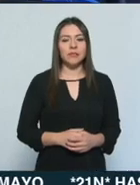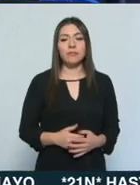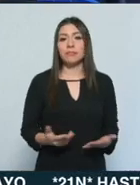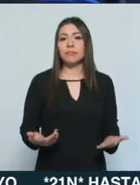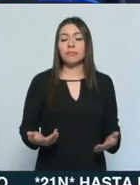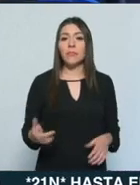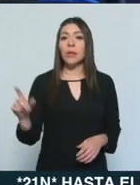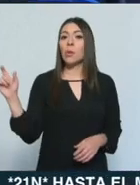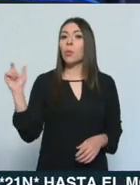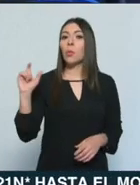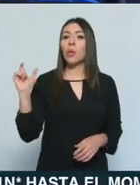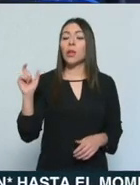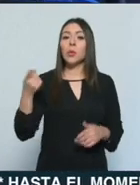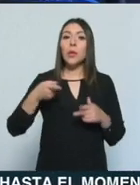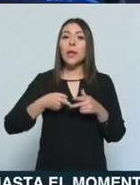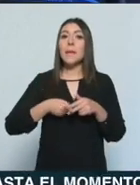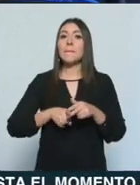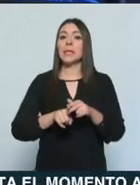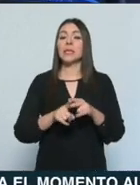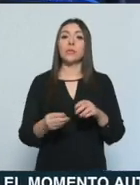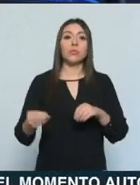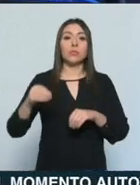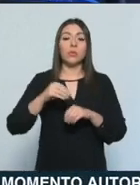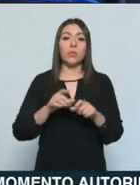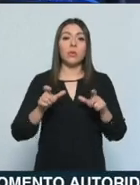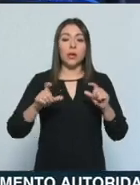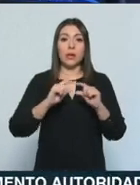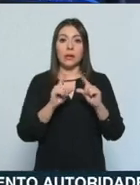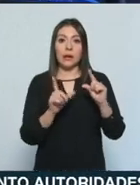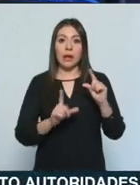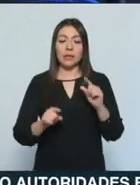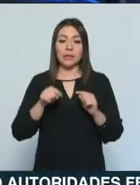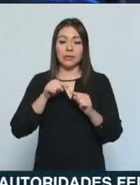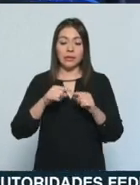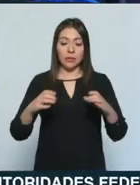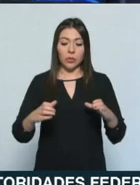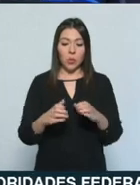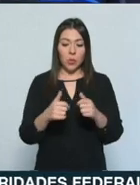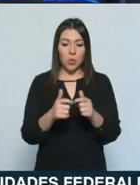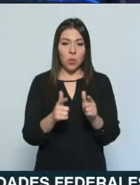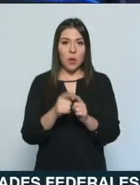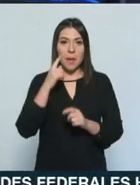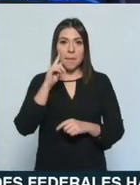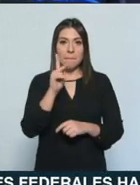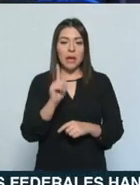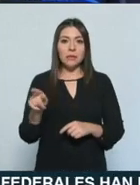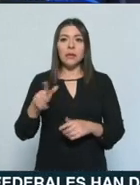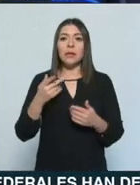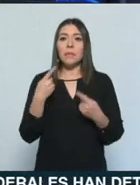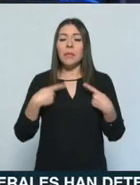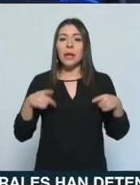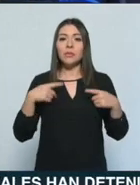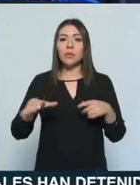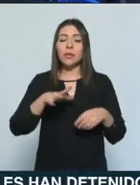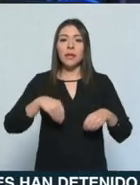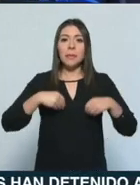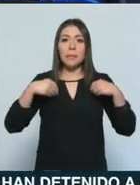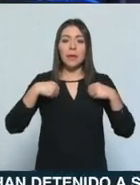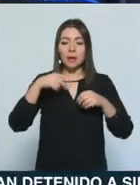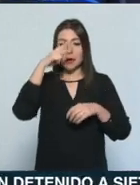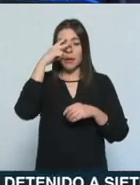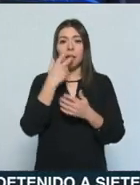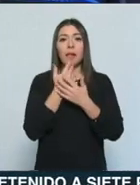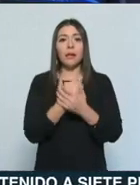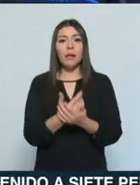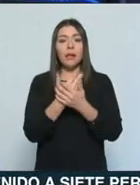¿Cuándo comenzará a operar la Guardia Nacional? ¿Será el cuerpo de paz que está esperando la nación para combatir la terrible inseguridad que se está viviendo?